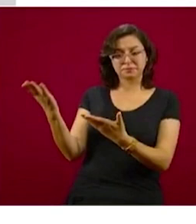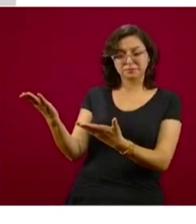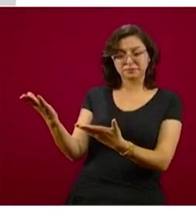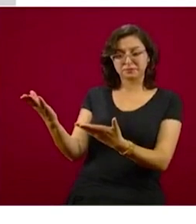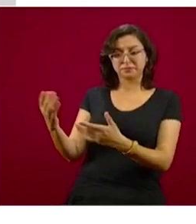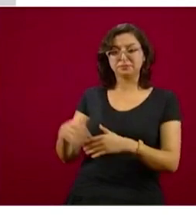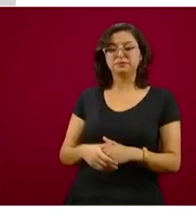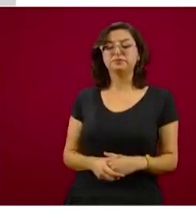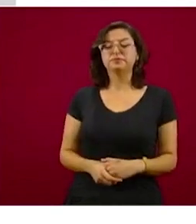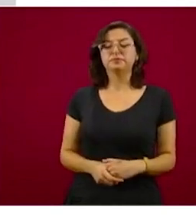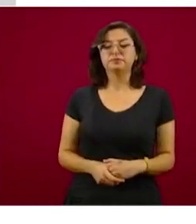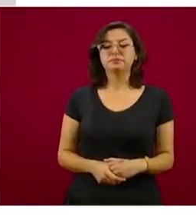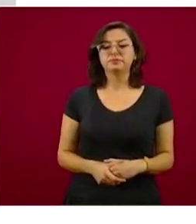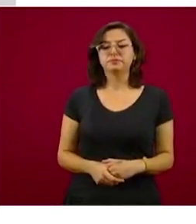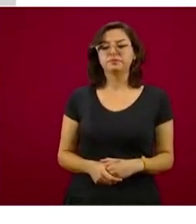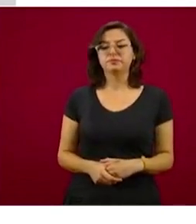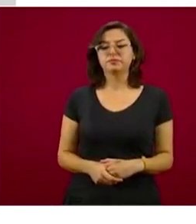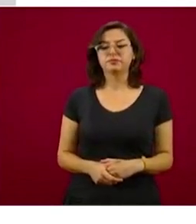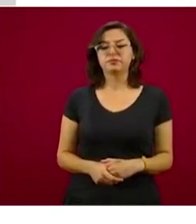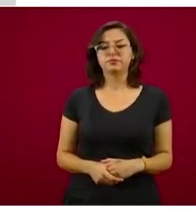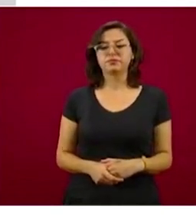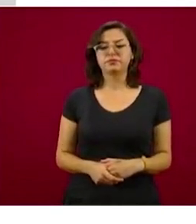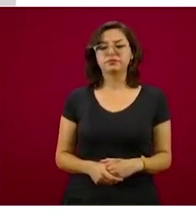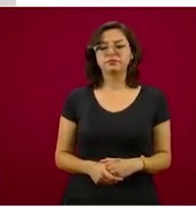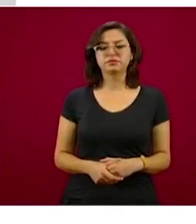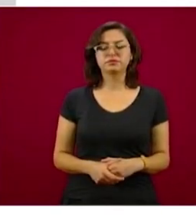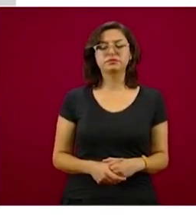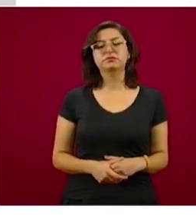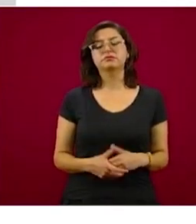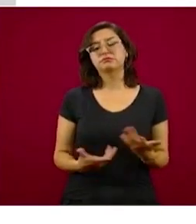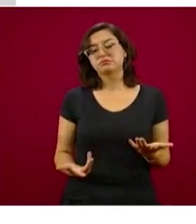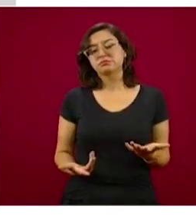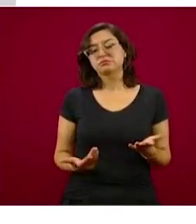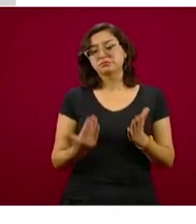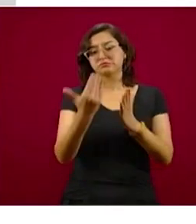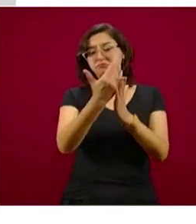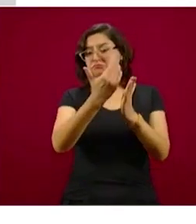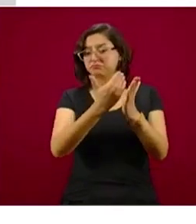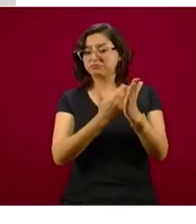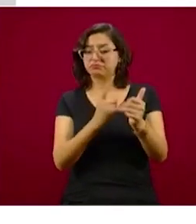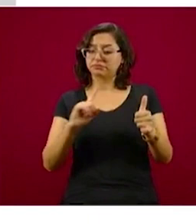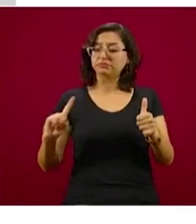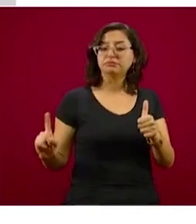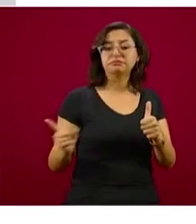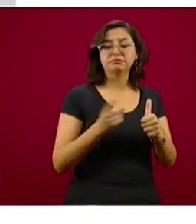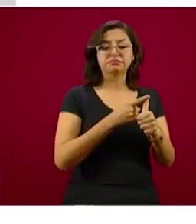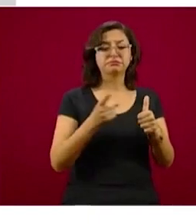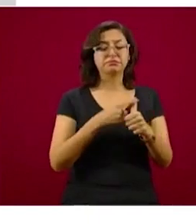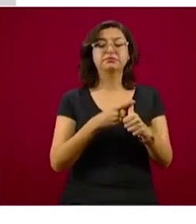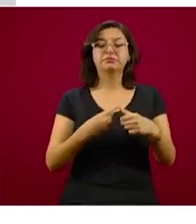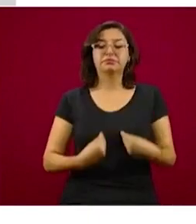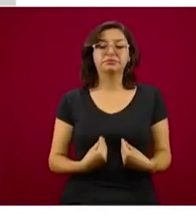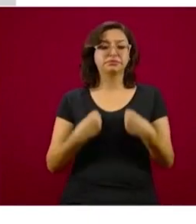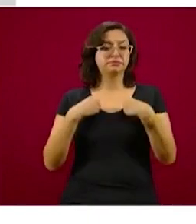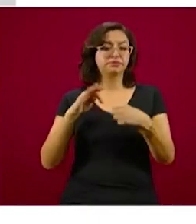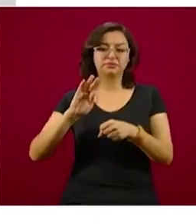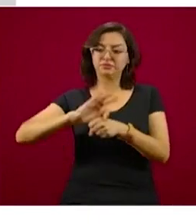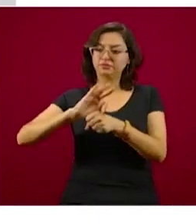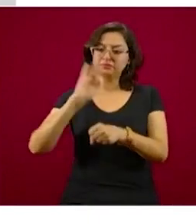principios, que es privilegiar la salud, privilegiar la vida. Ahí